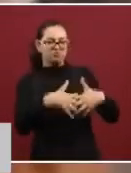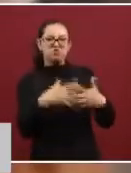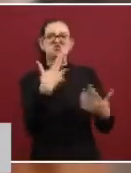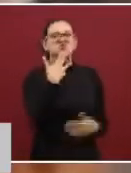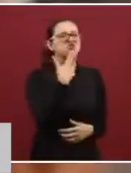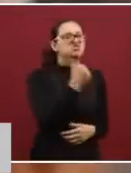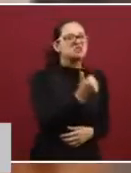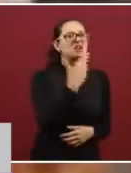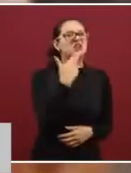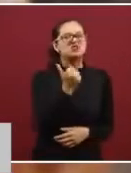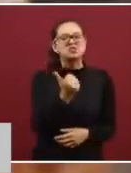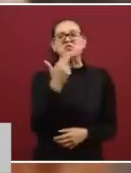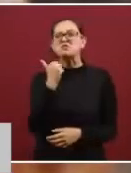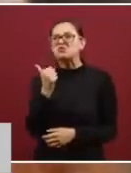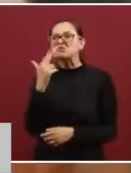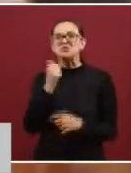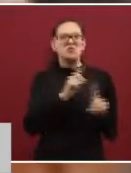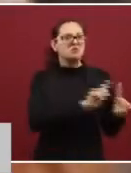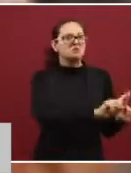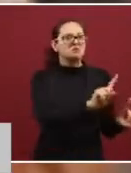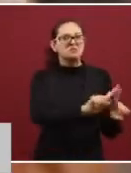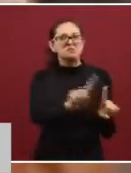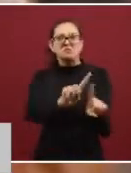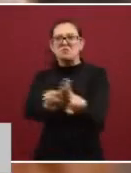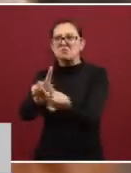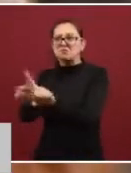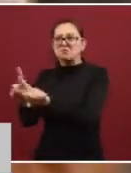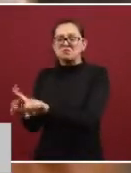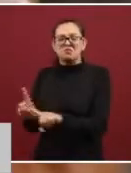Aclara que no es parte de la agenda una nueva reforma electoral.